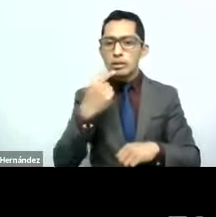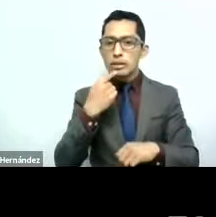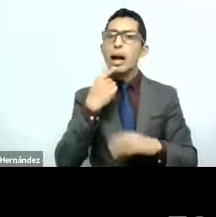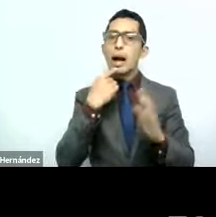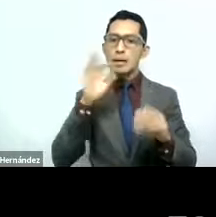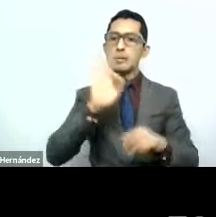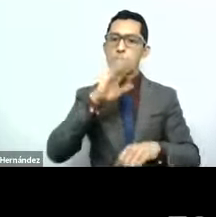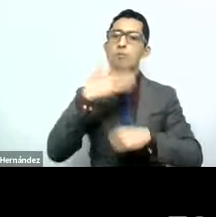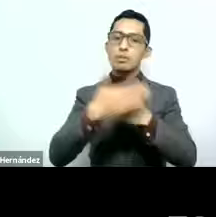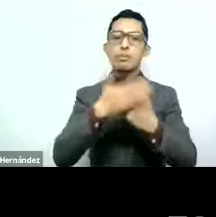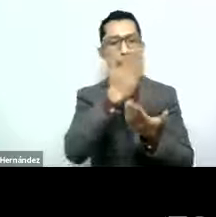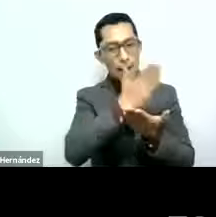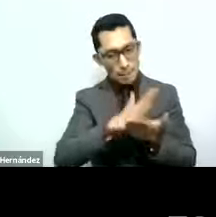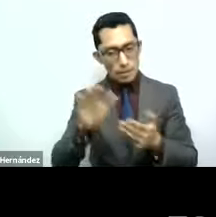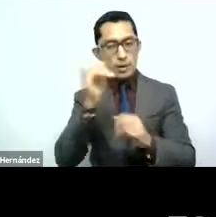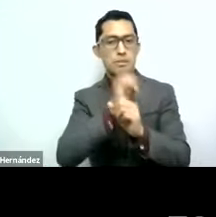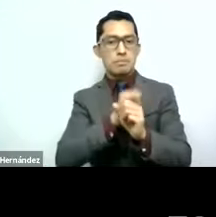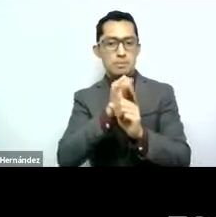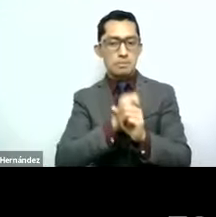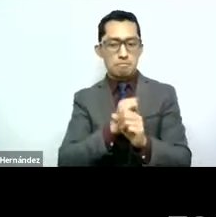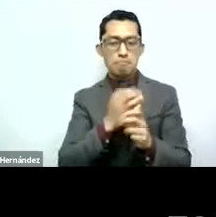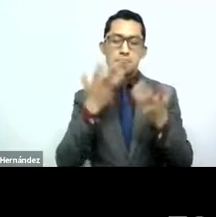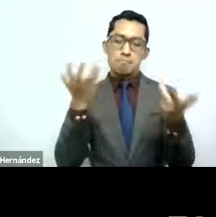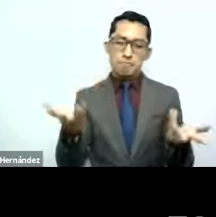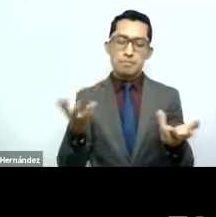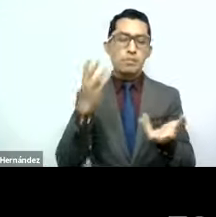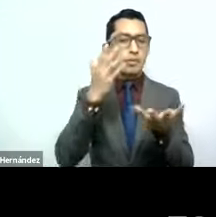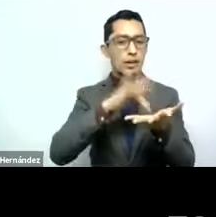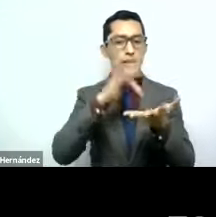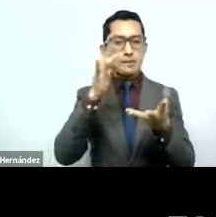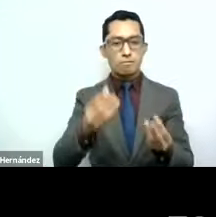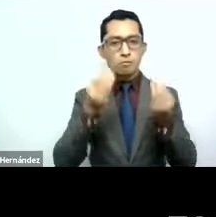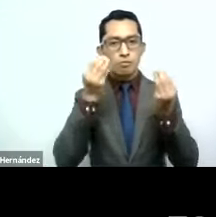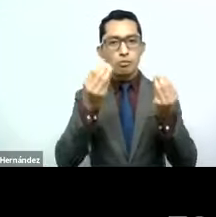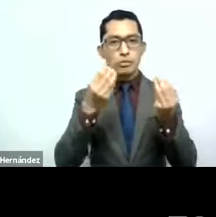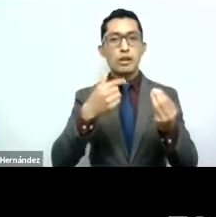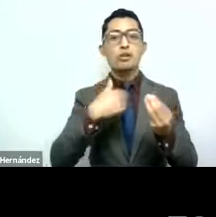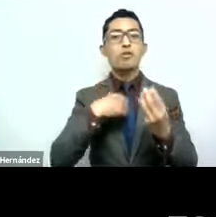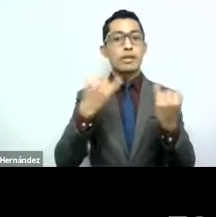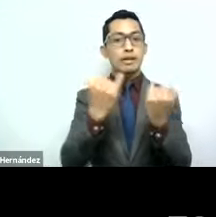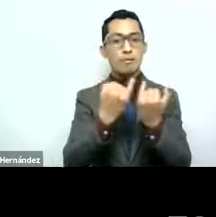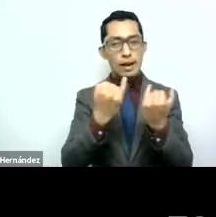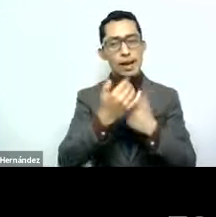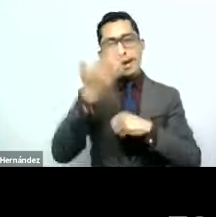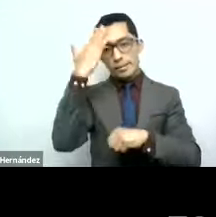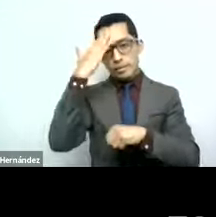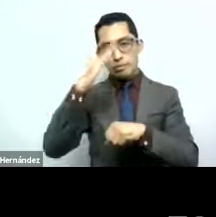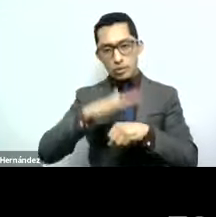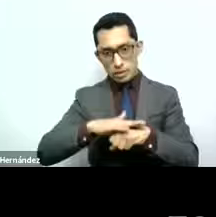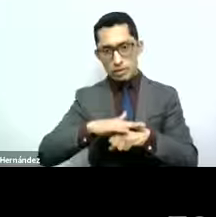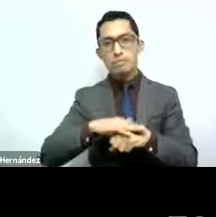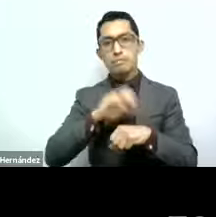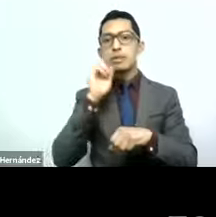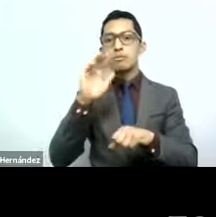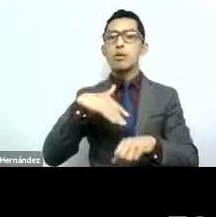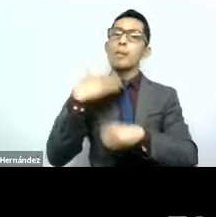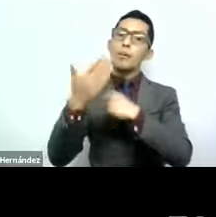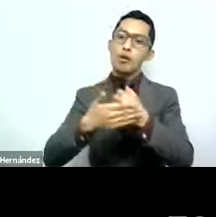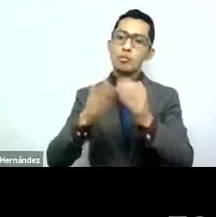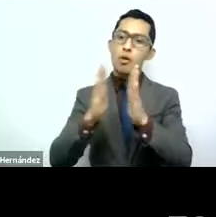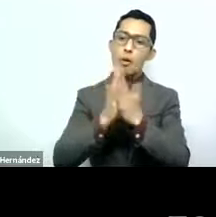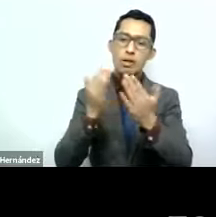en este otro estado, ¿no? Entonces, muchas gracias. Yo me lo quedo también para los cuadernos que